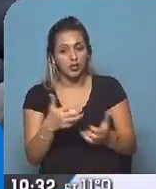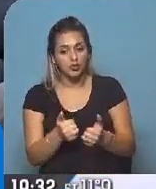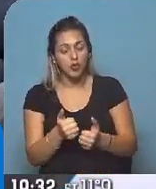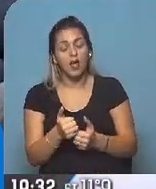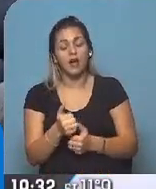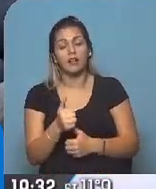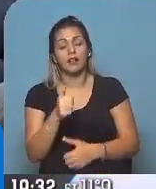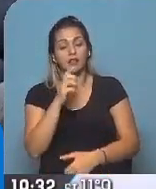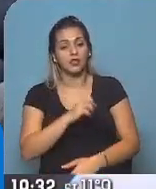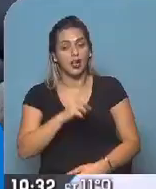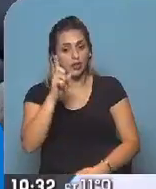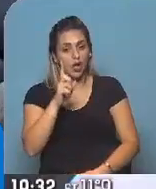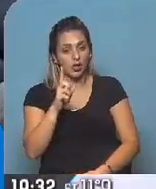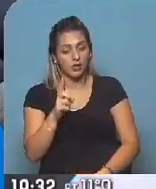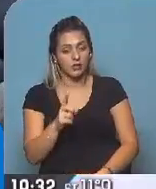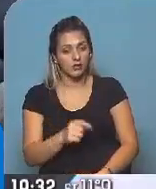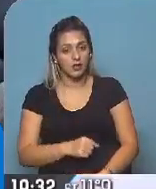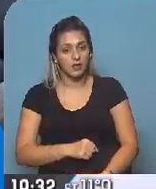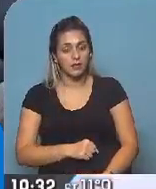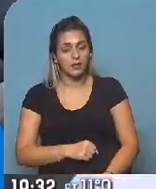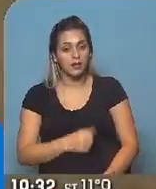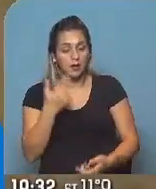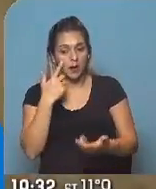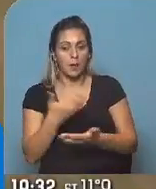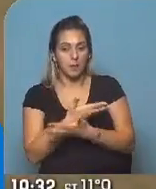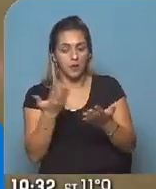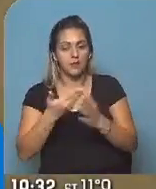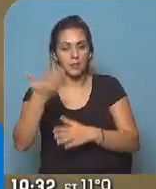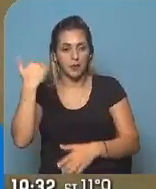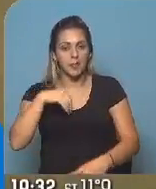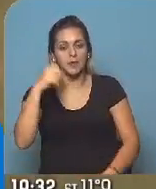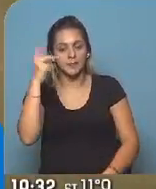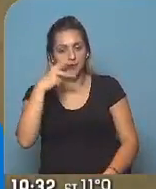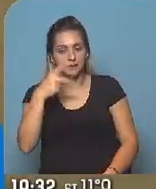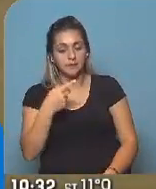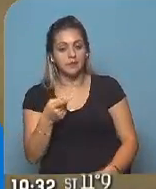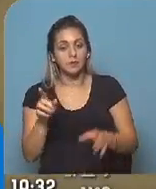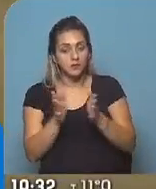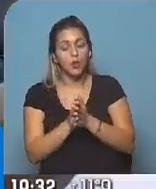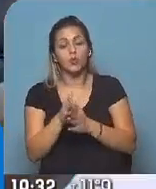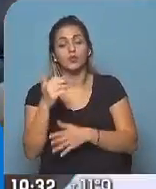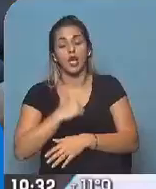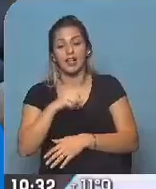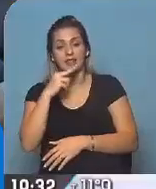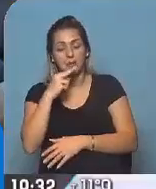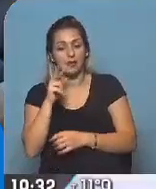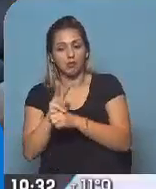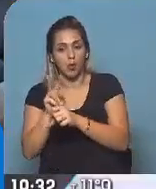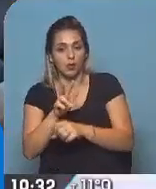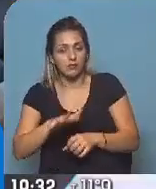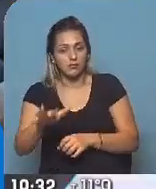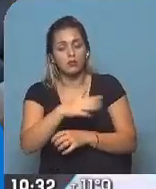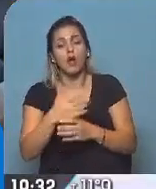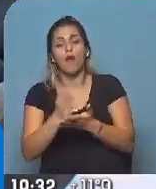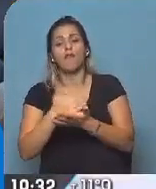Norte, que fue una puesta en escena del kirchnerismo en algún momento, con la Gendarmería patrullando toda la frontera del